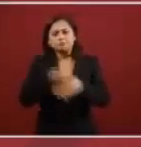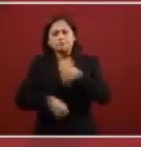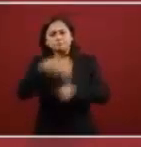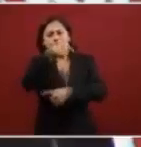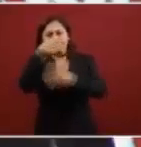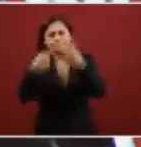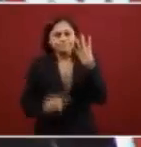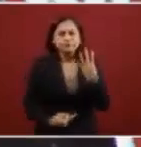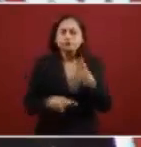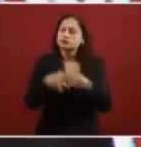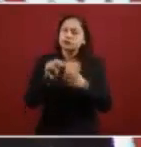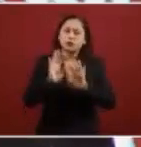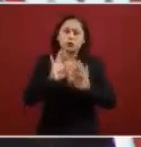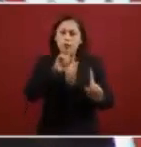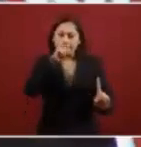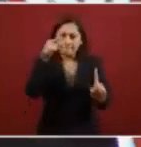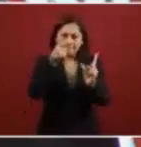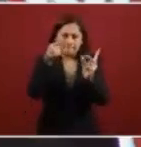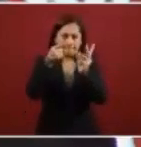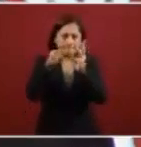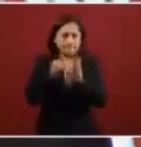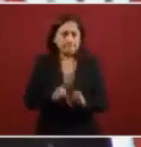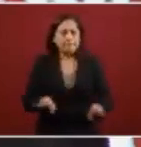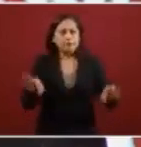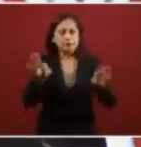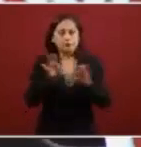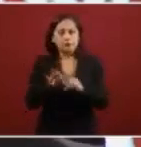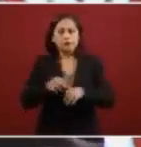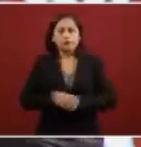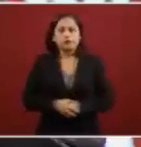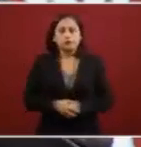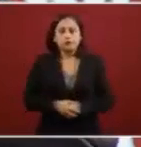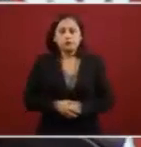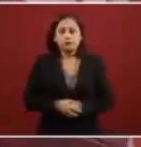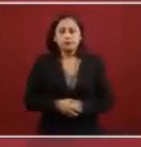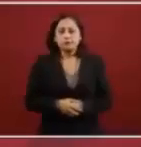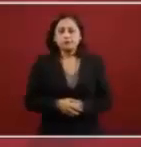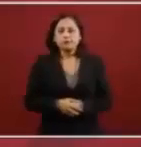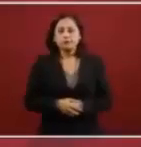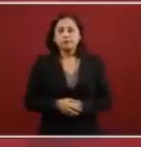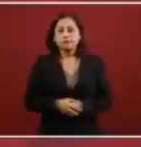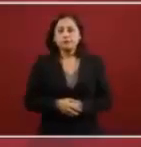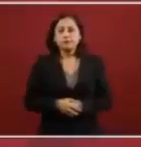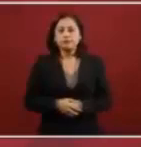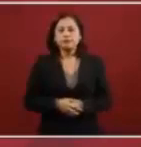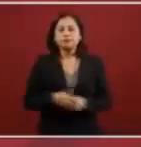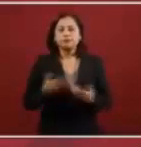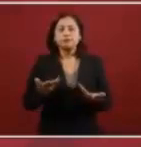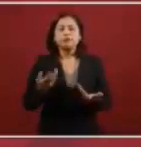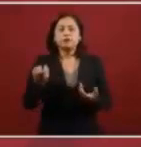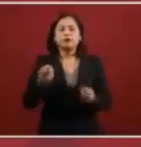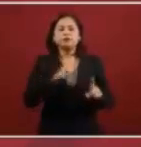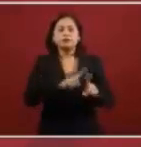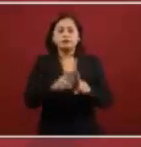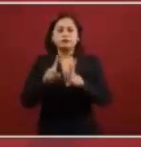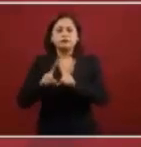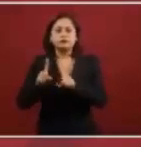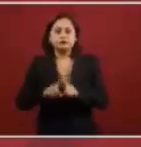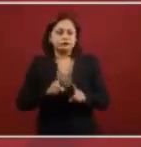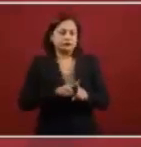principales han sido como un periplo por diferentes espacios y decisiones